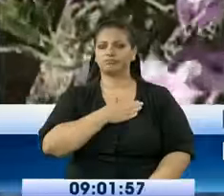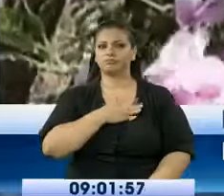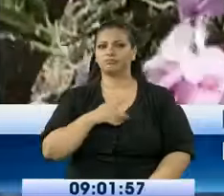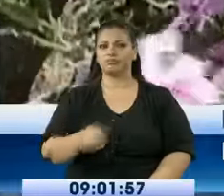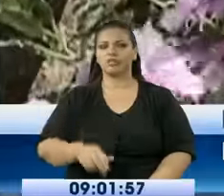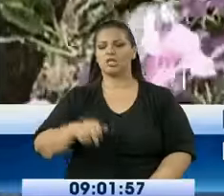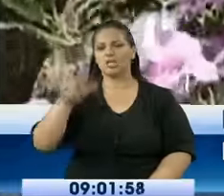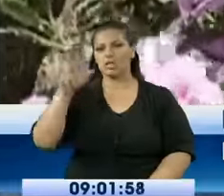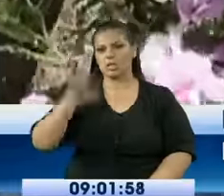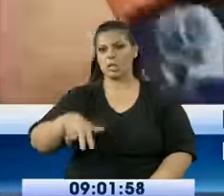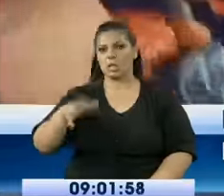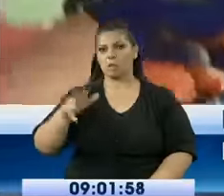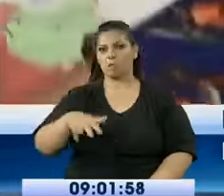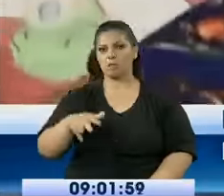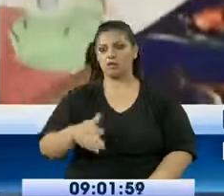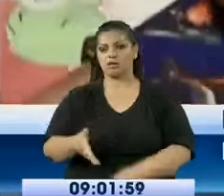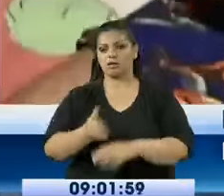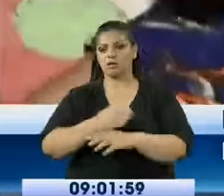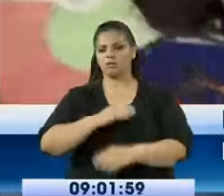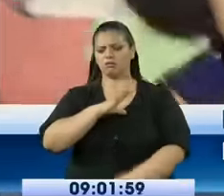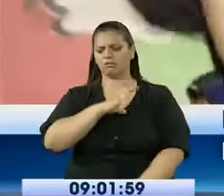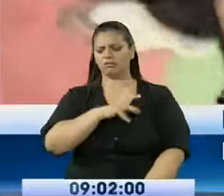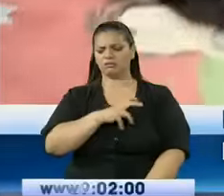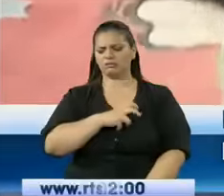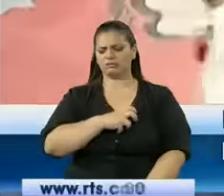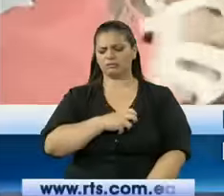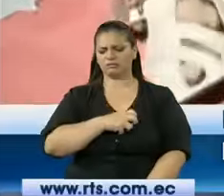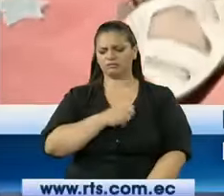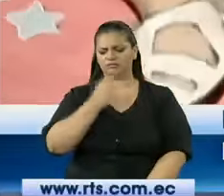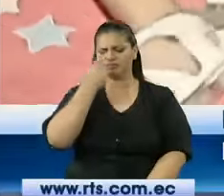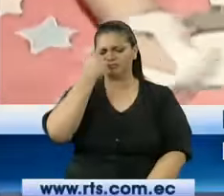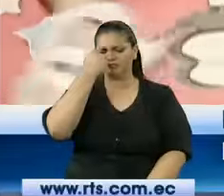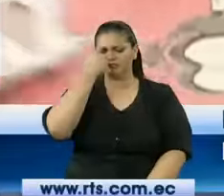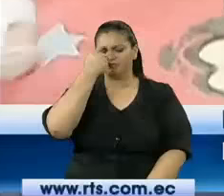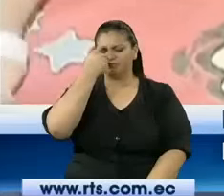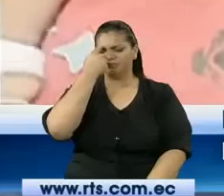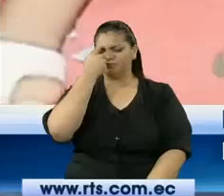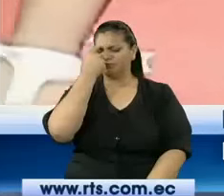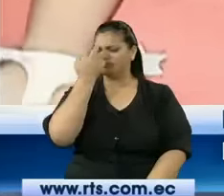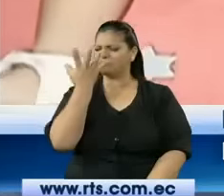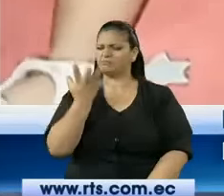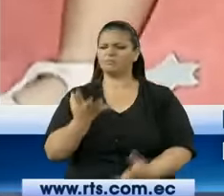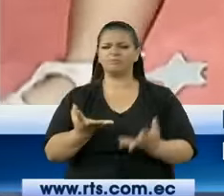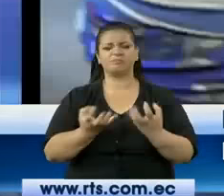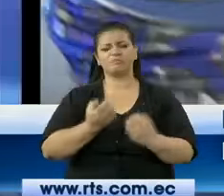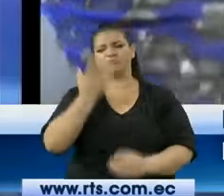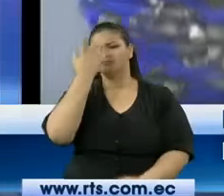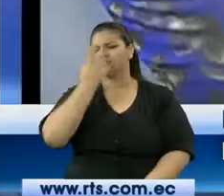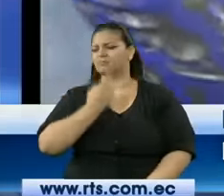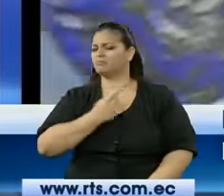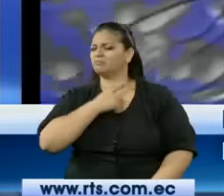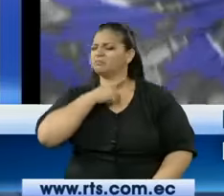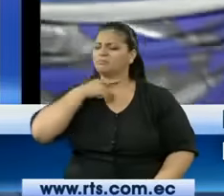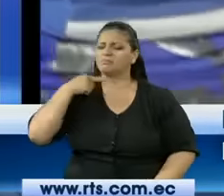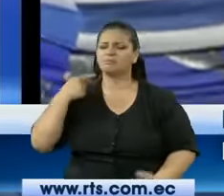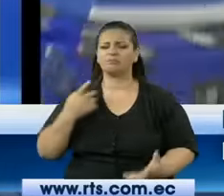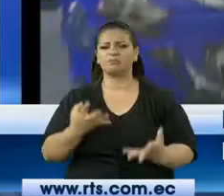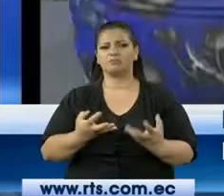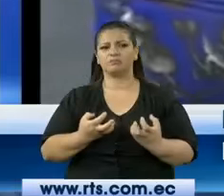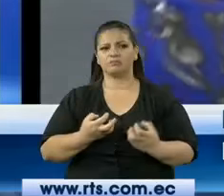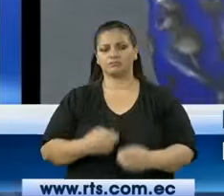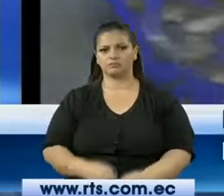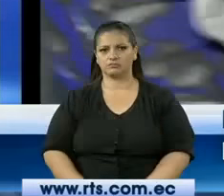intentó suicidarse, pero eligió la vida por su única luz. Porque yo no lo